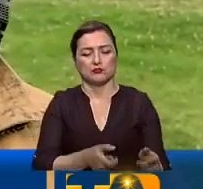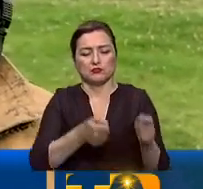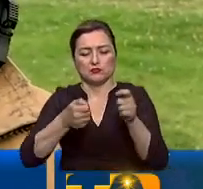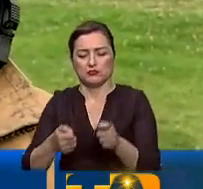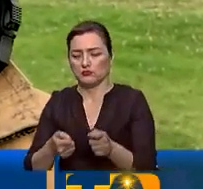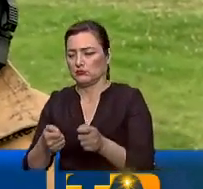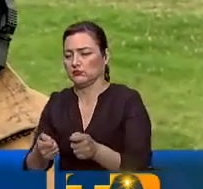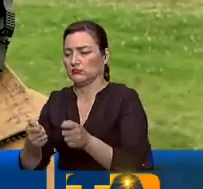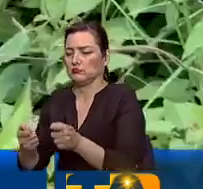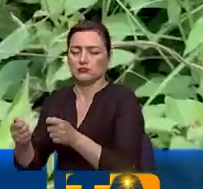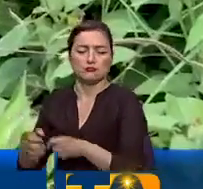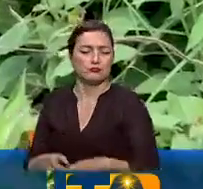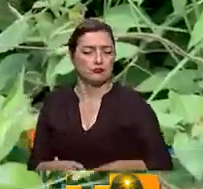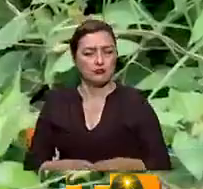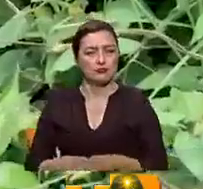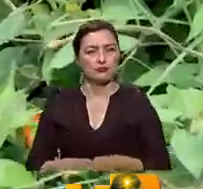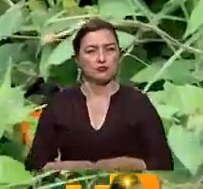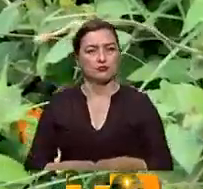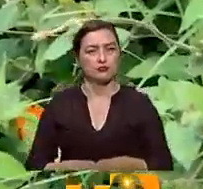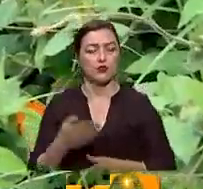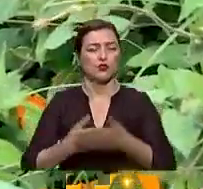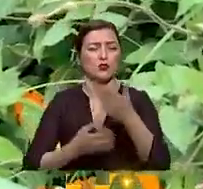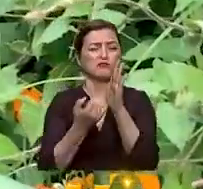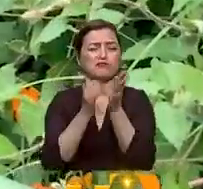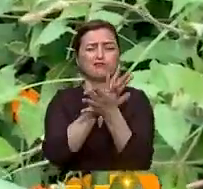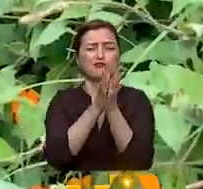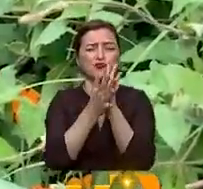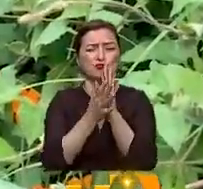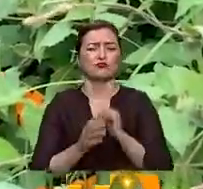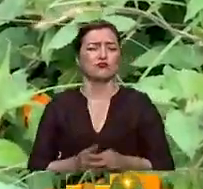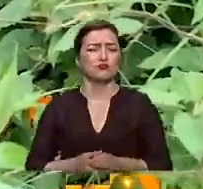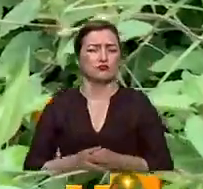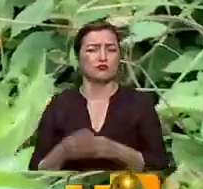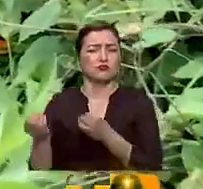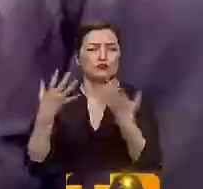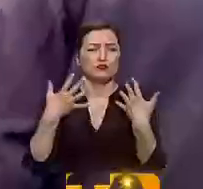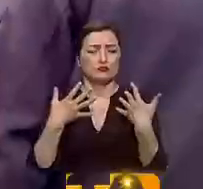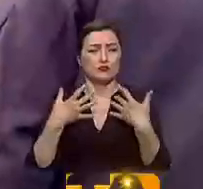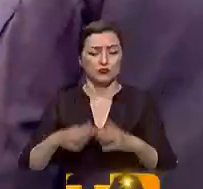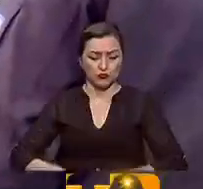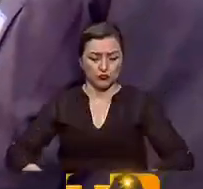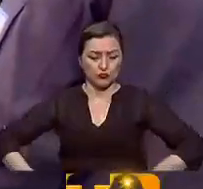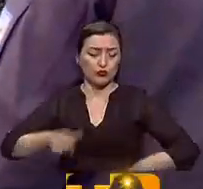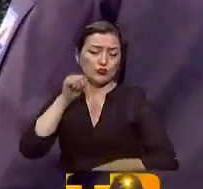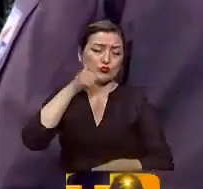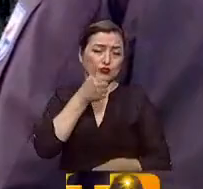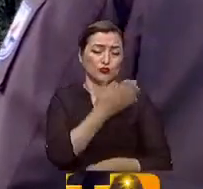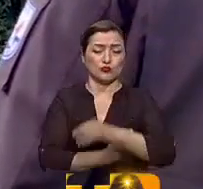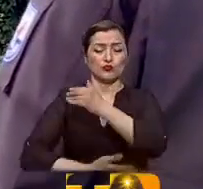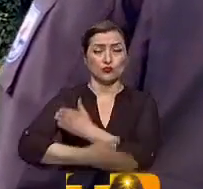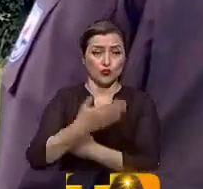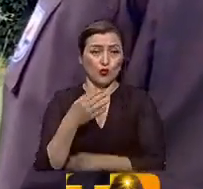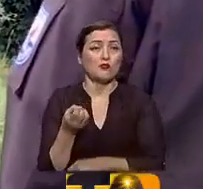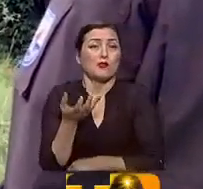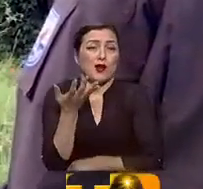realizar la extracción desde la mitad del río. El hombre no portaba documento alguno, tan solo se informó que vestía un boxer azul, camiseta blanca y tenía un